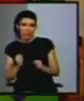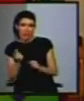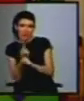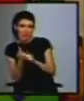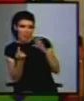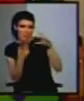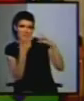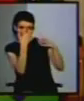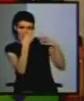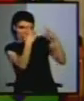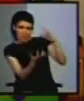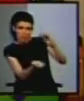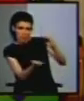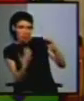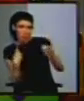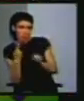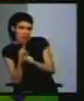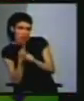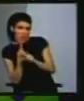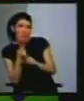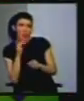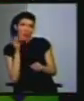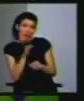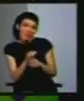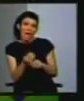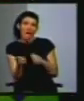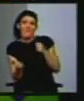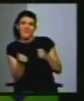dar instrucciones como bailar, tirar besitos.